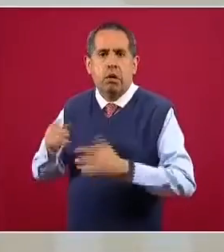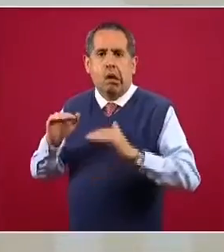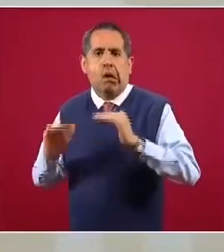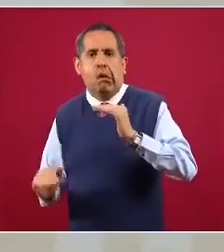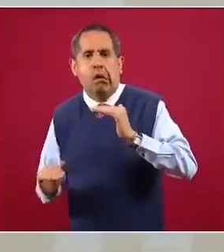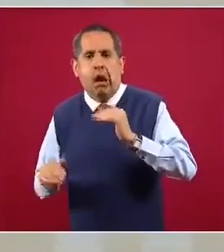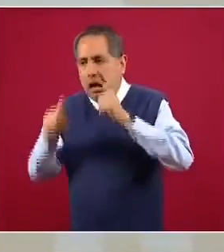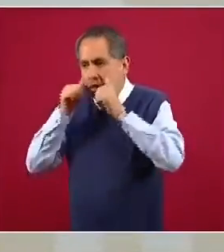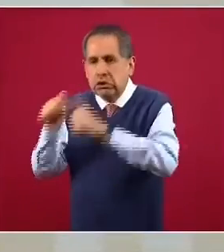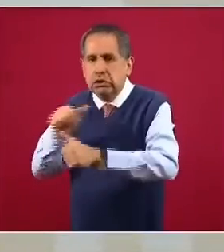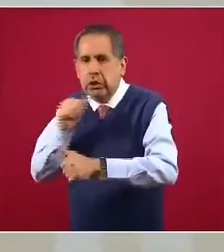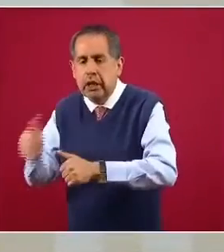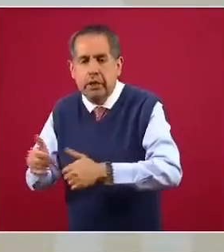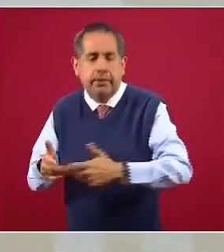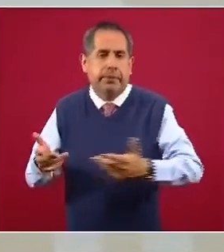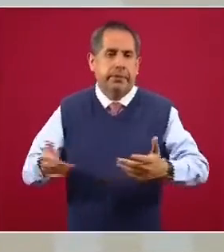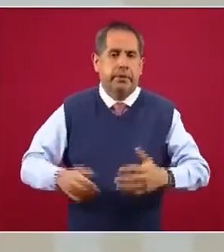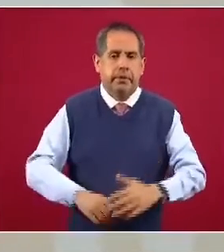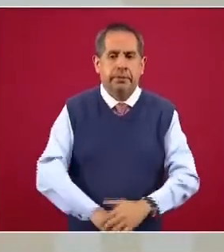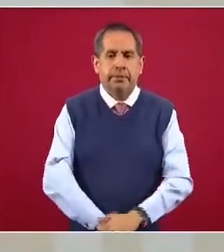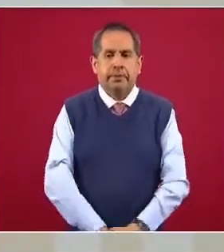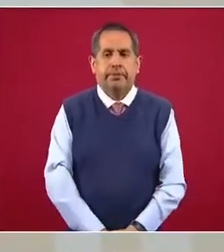económicas y sociales.